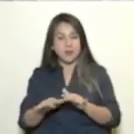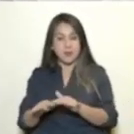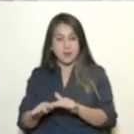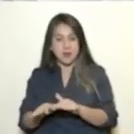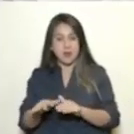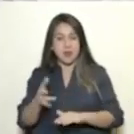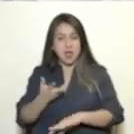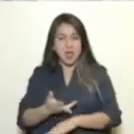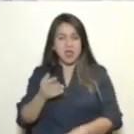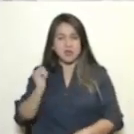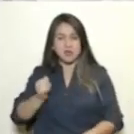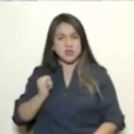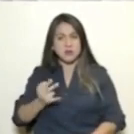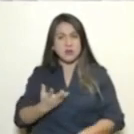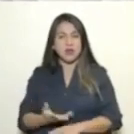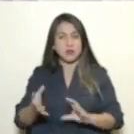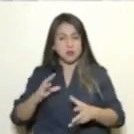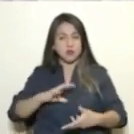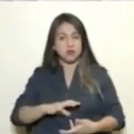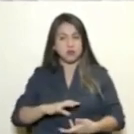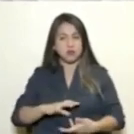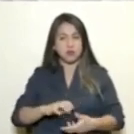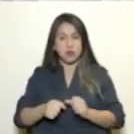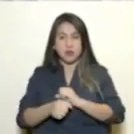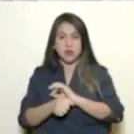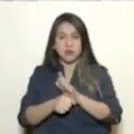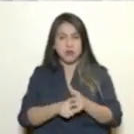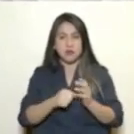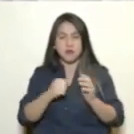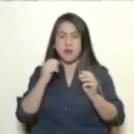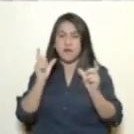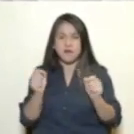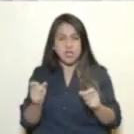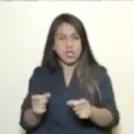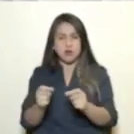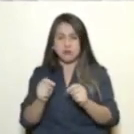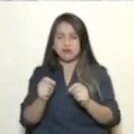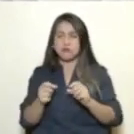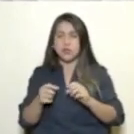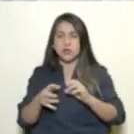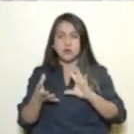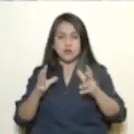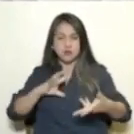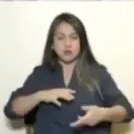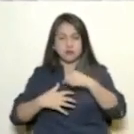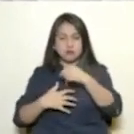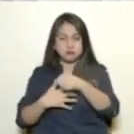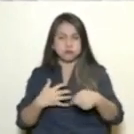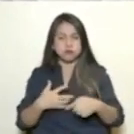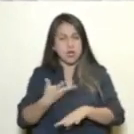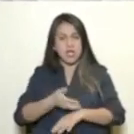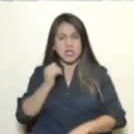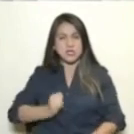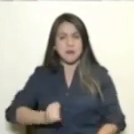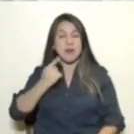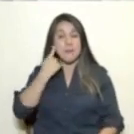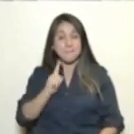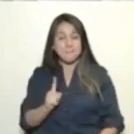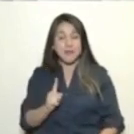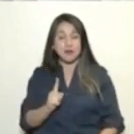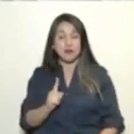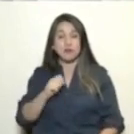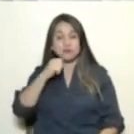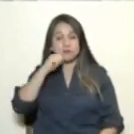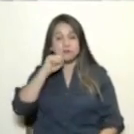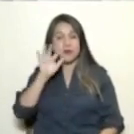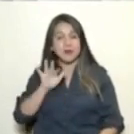claro, pandemia ha habido siempre en el mundo, pero de la envergadura de esta, o las características de